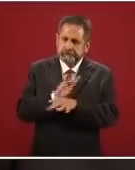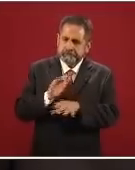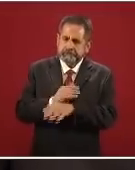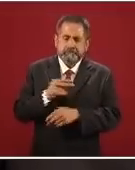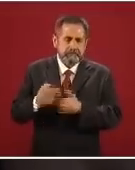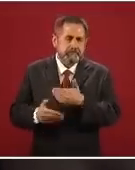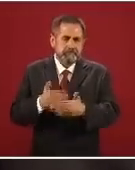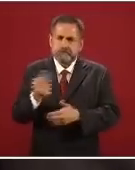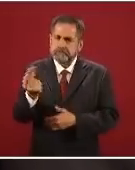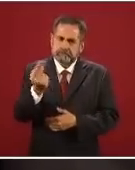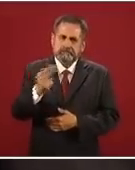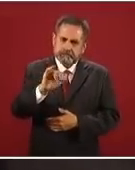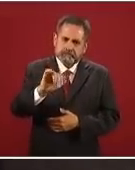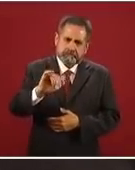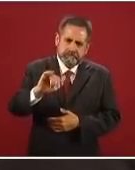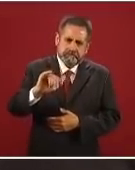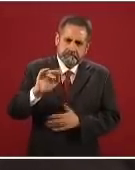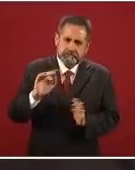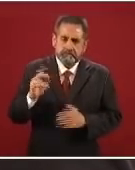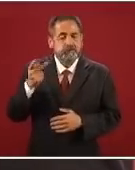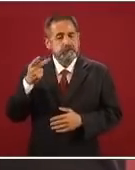pero